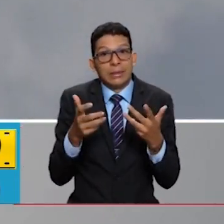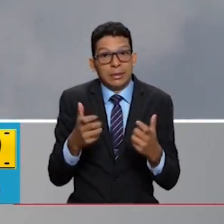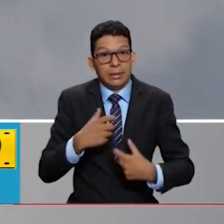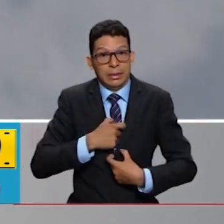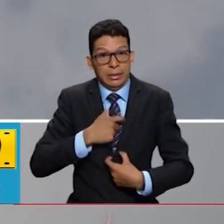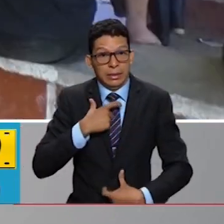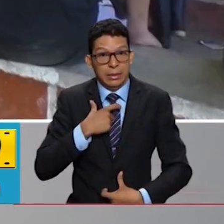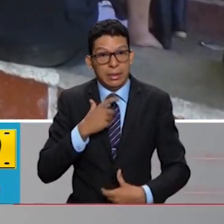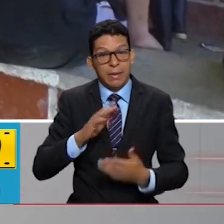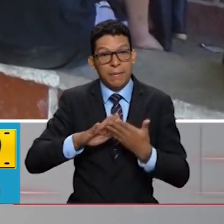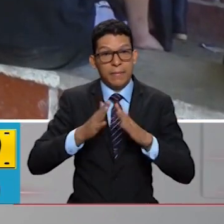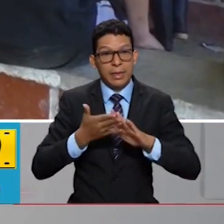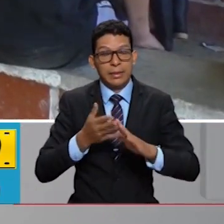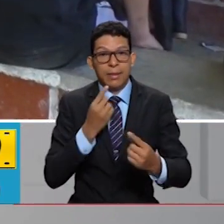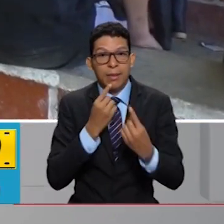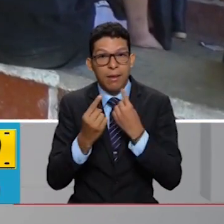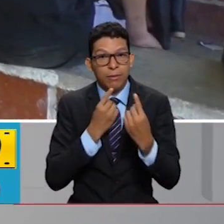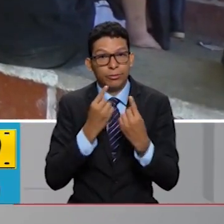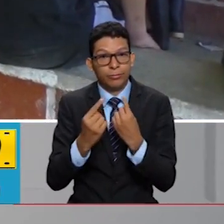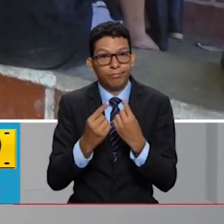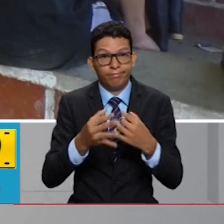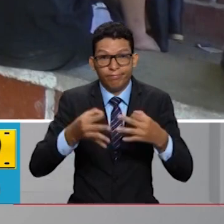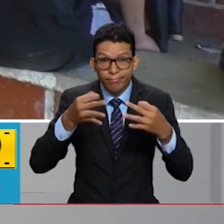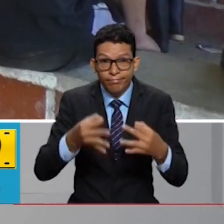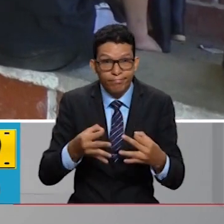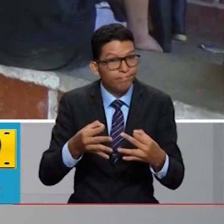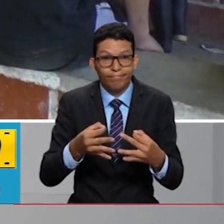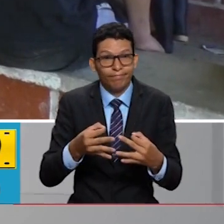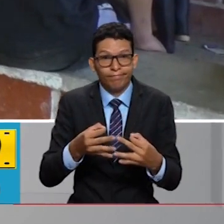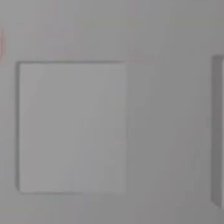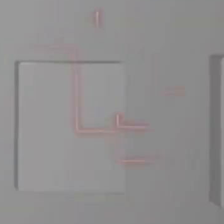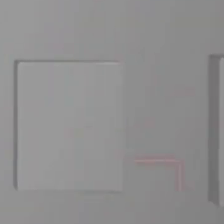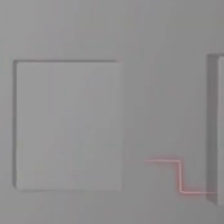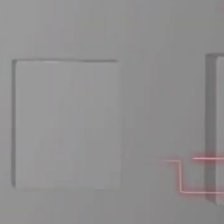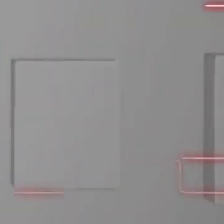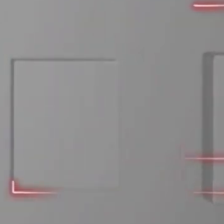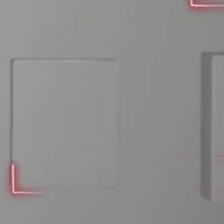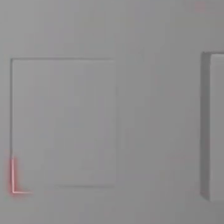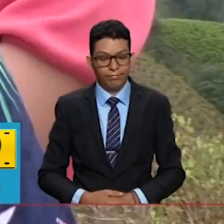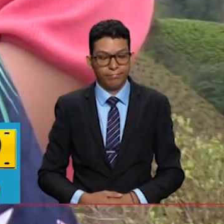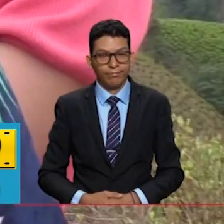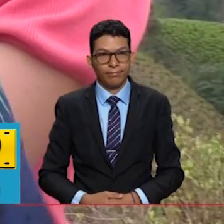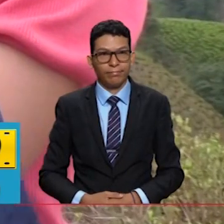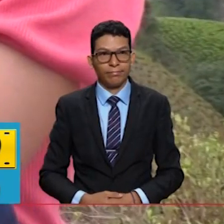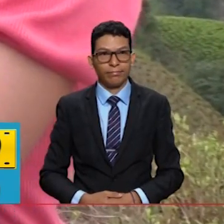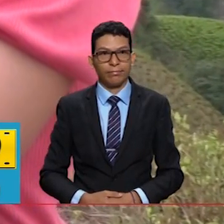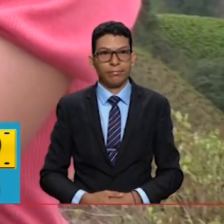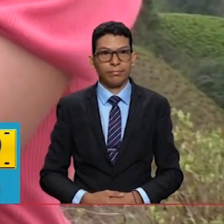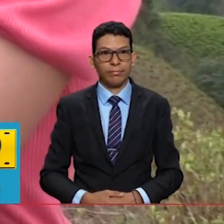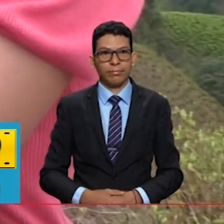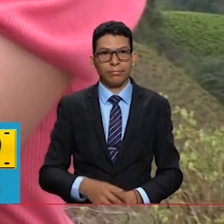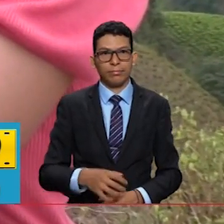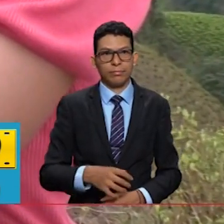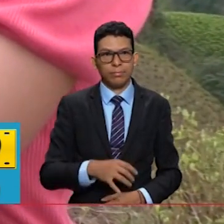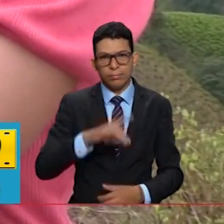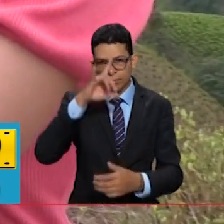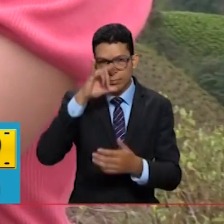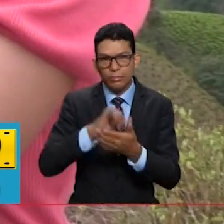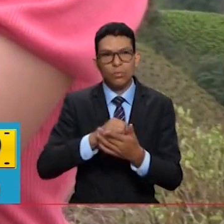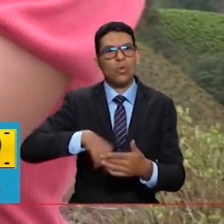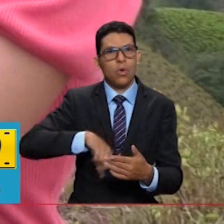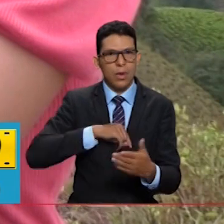está puesta en la paz y diálogos su realidad es otra créanme que nosotros como campesinos